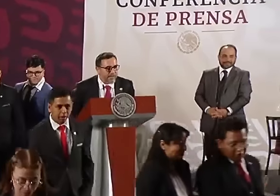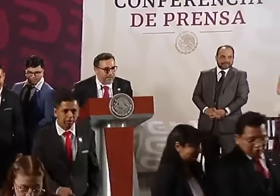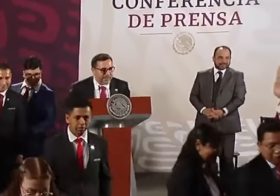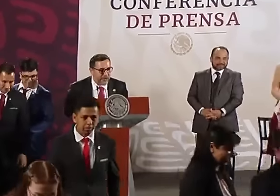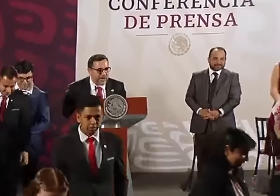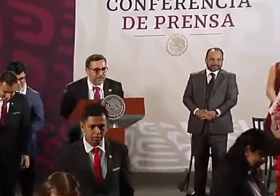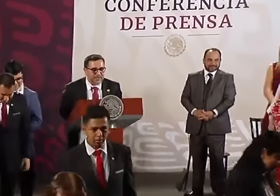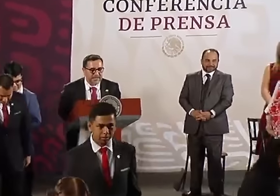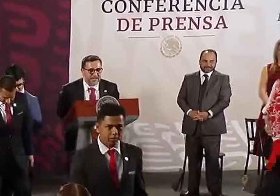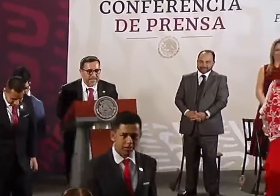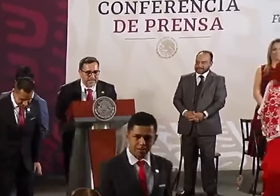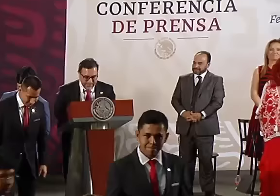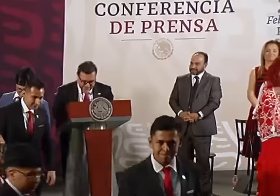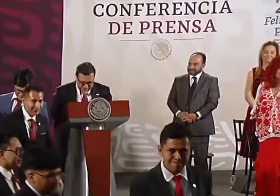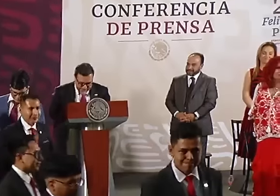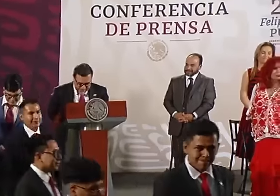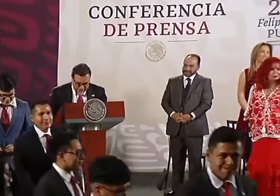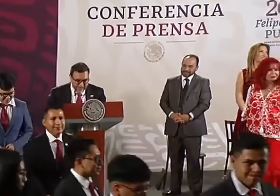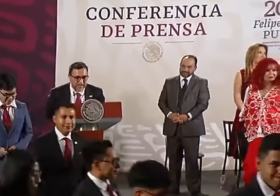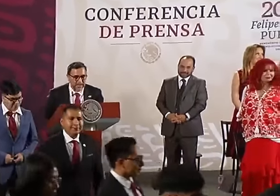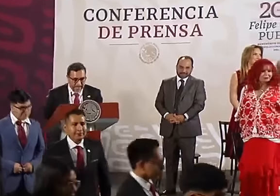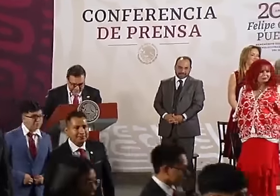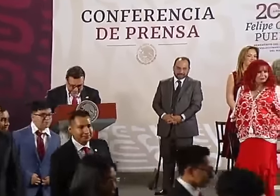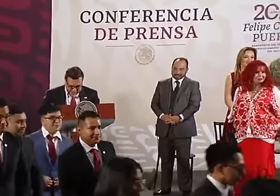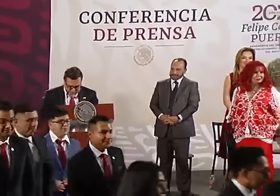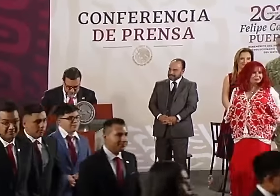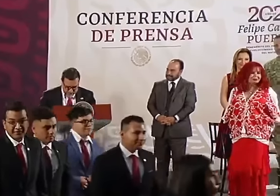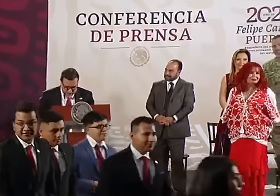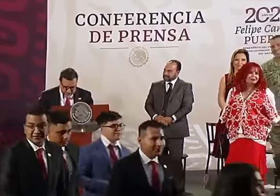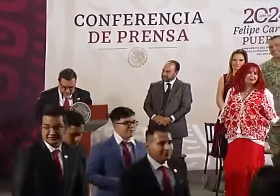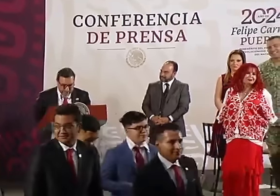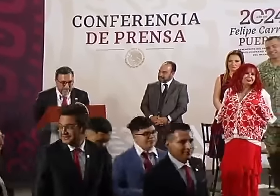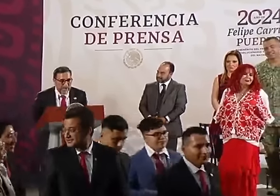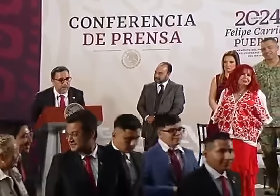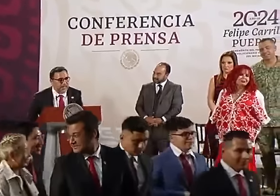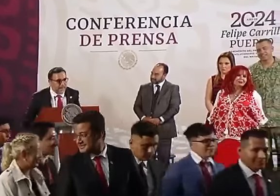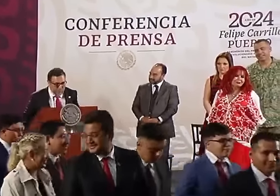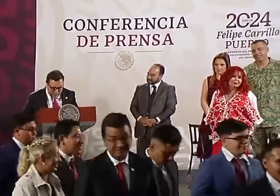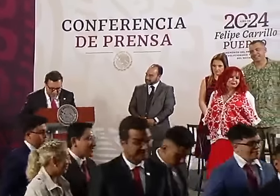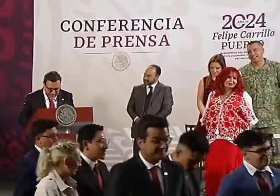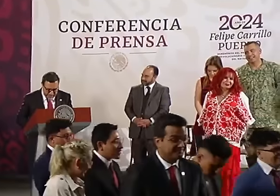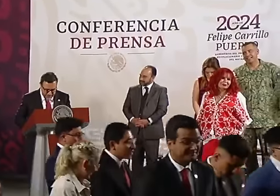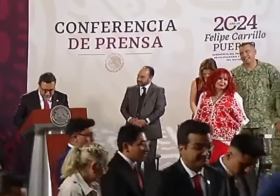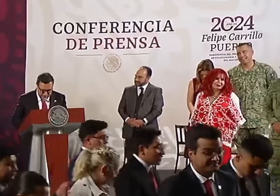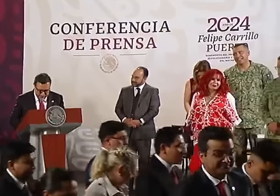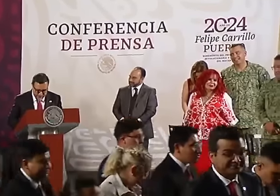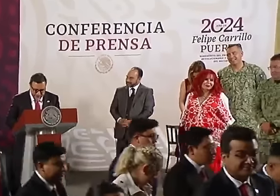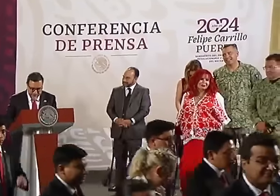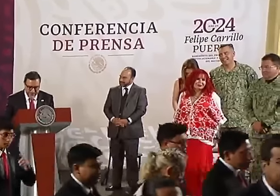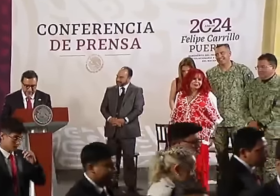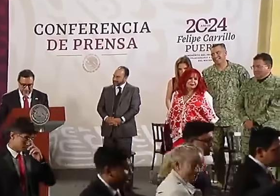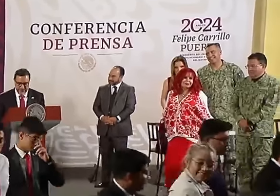Vamos a mencionar a los siguientes 15 egresados de la unidad de Palenque.